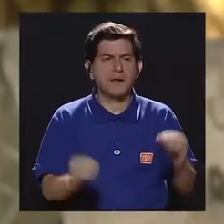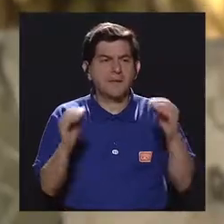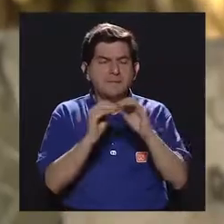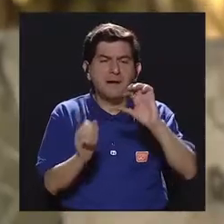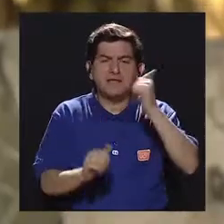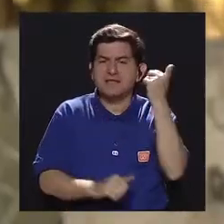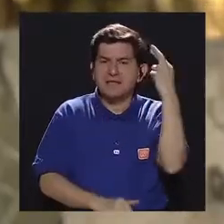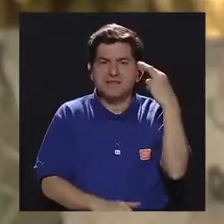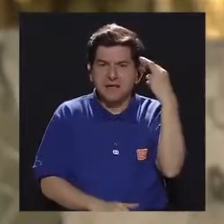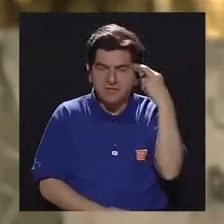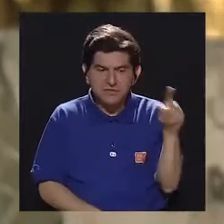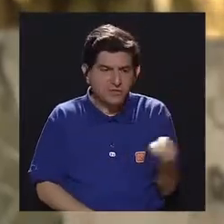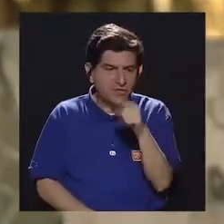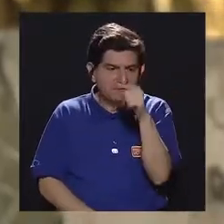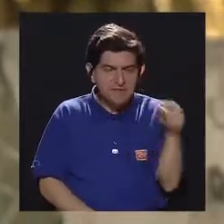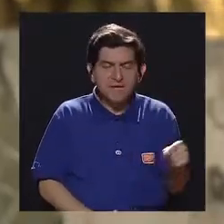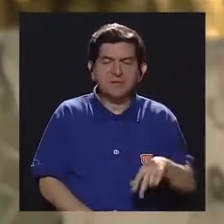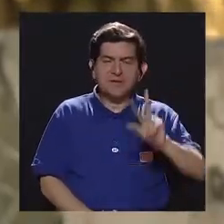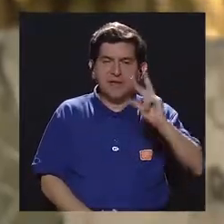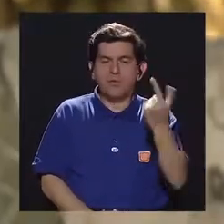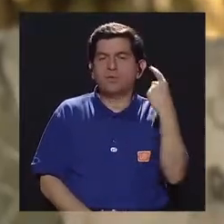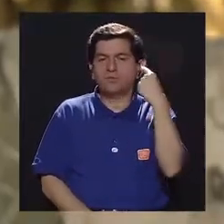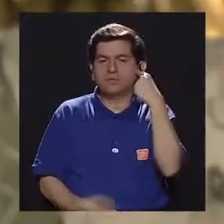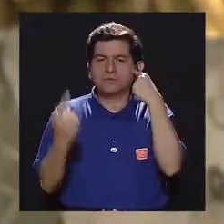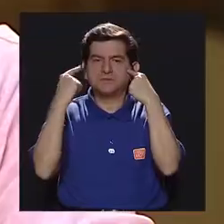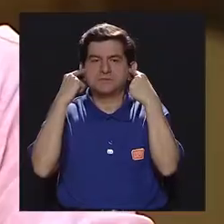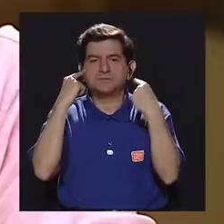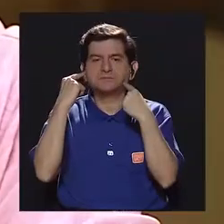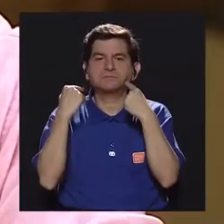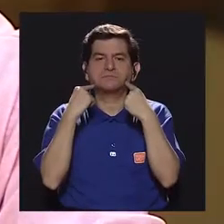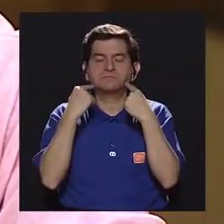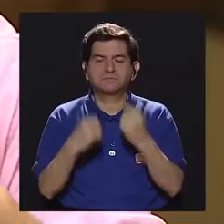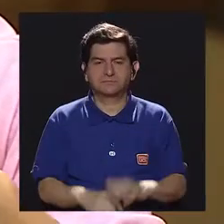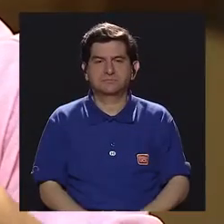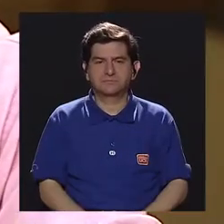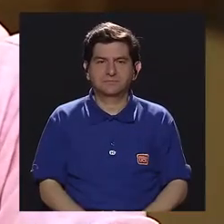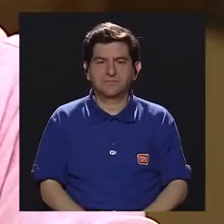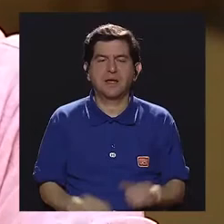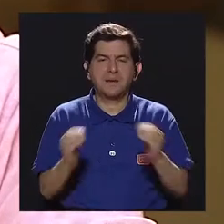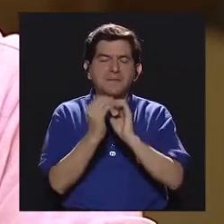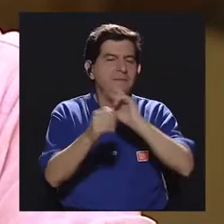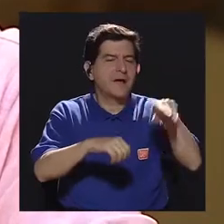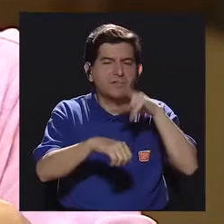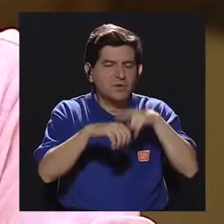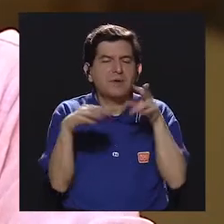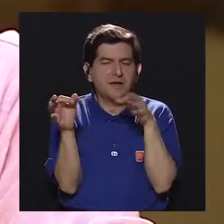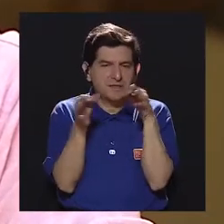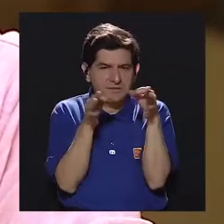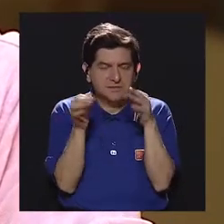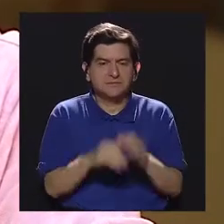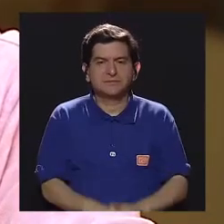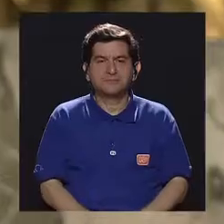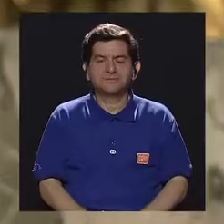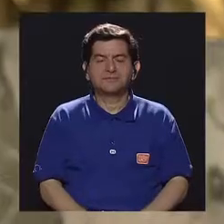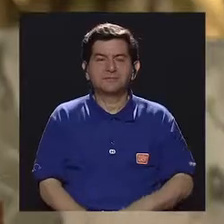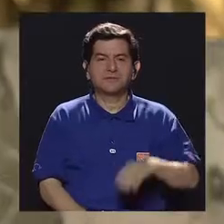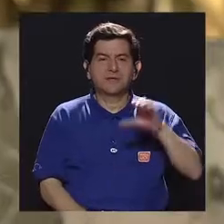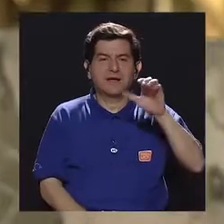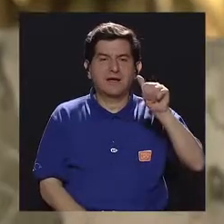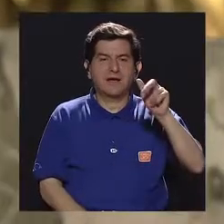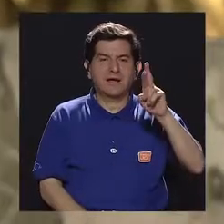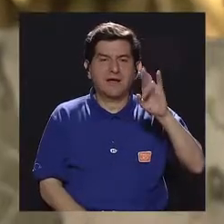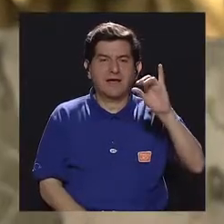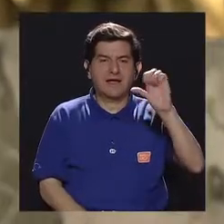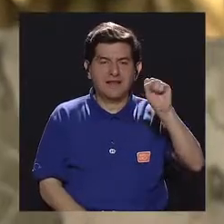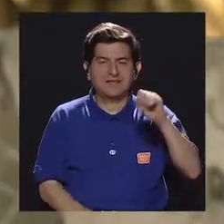más de 10 razones por las cuales quitar un tercer molar. ¿Okay? Hablemos de las más comunes. Caries en el segundo